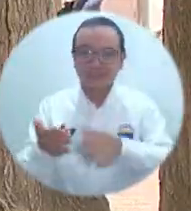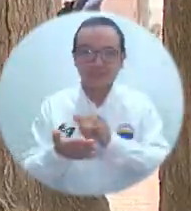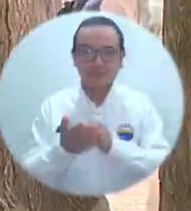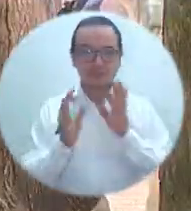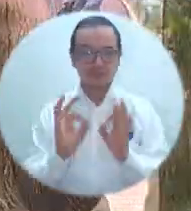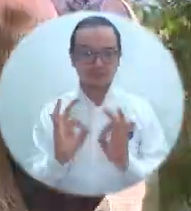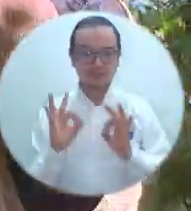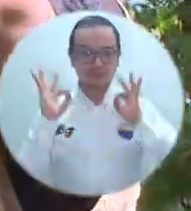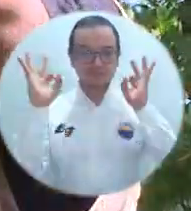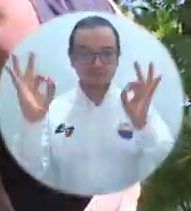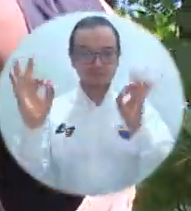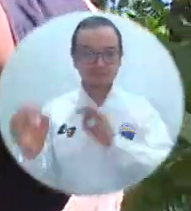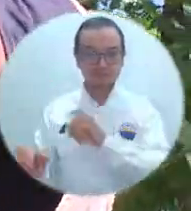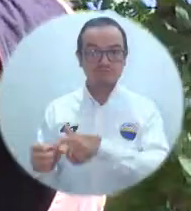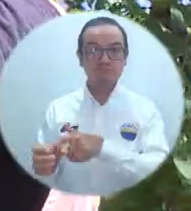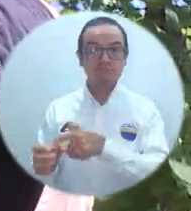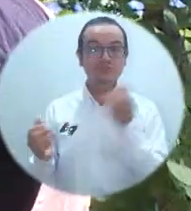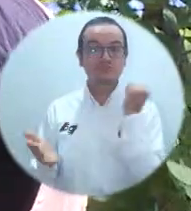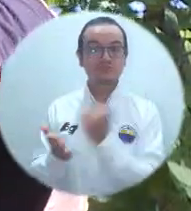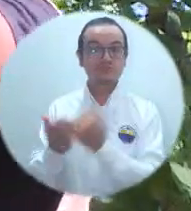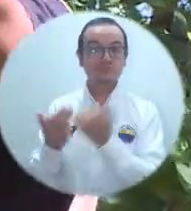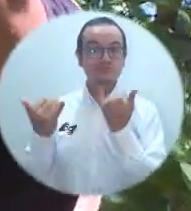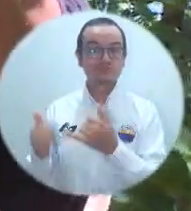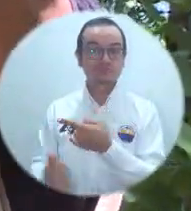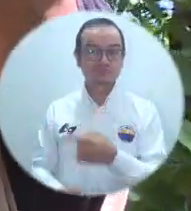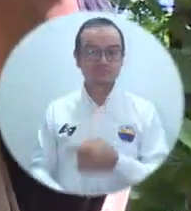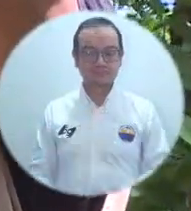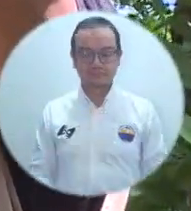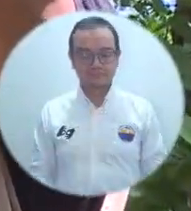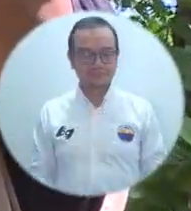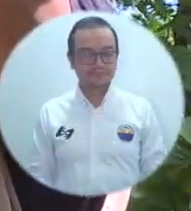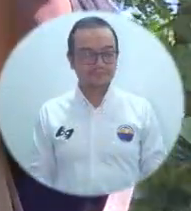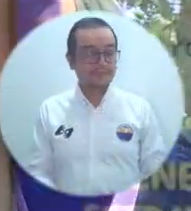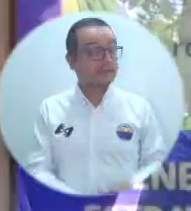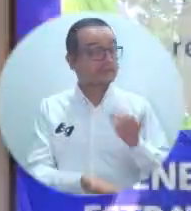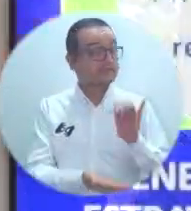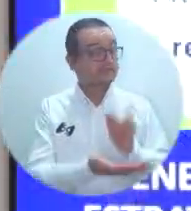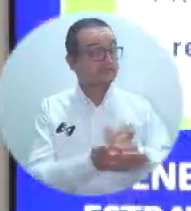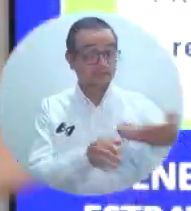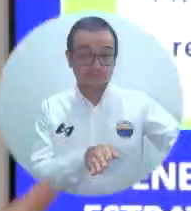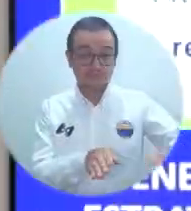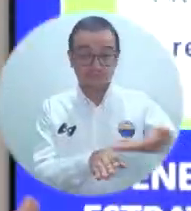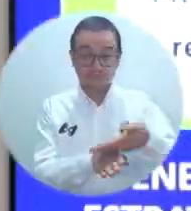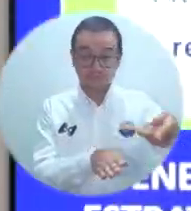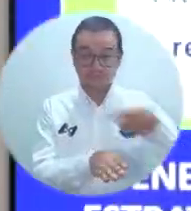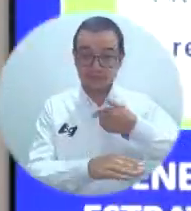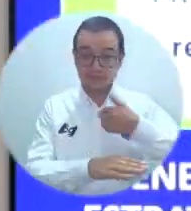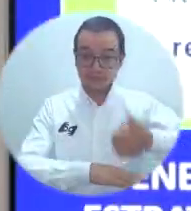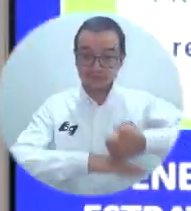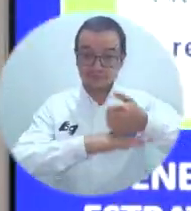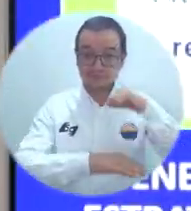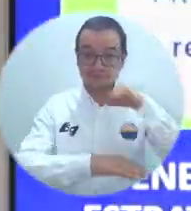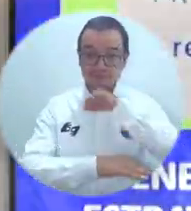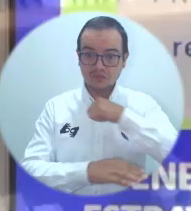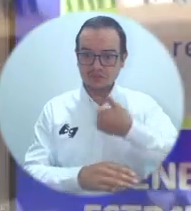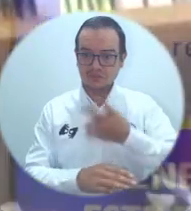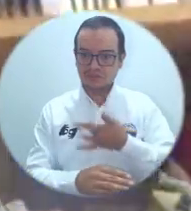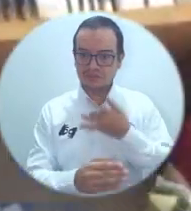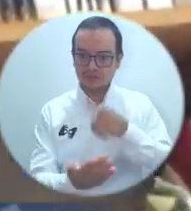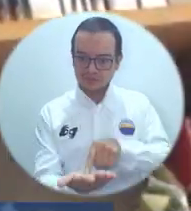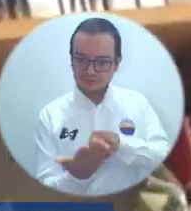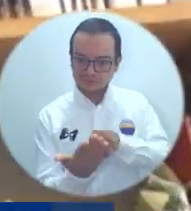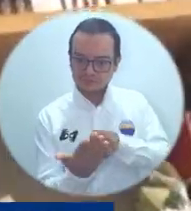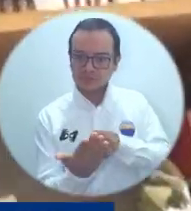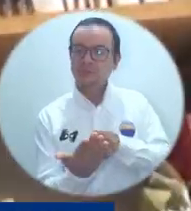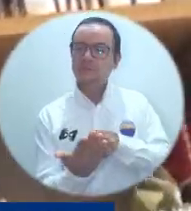hay que recordar que es una universidad que está acreditada por alta calidad. La propuesta que presenta el doctor Pablo Vera al Consejo Superior, siento que es